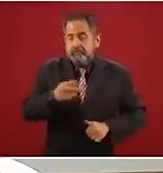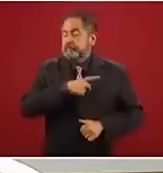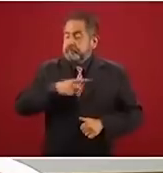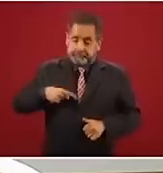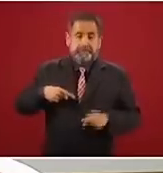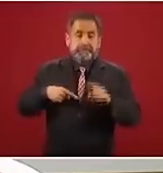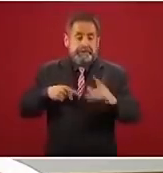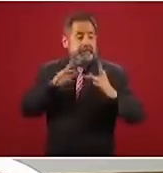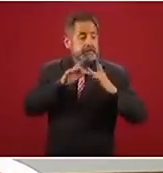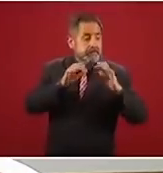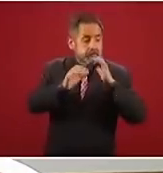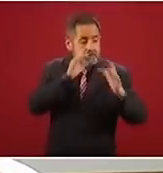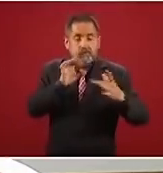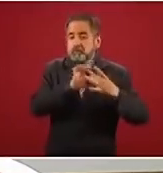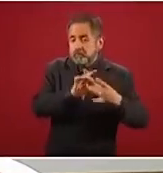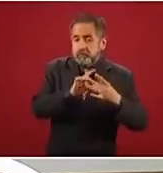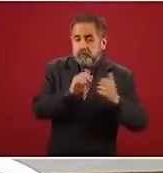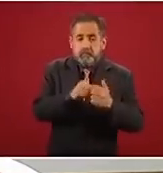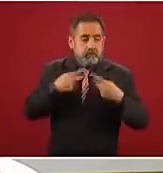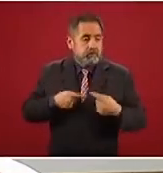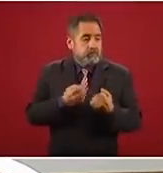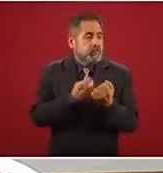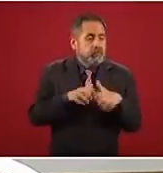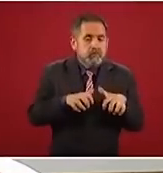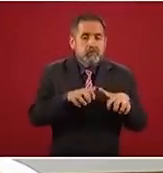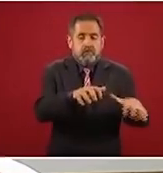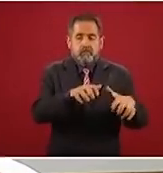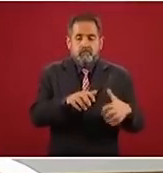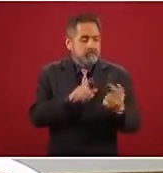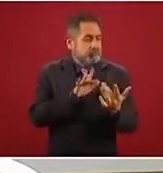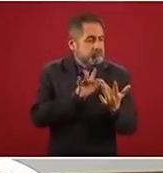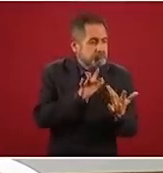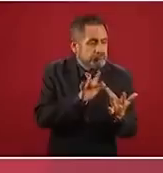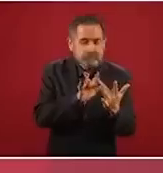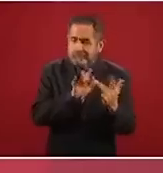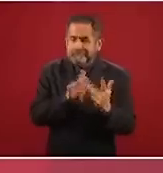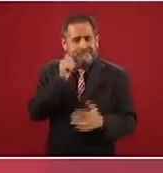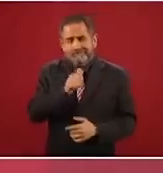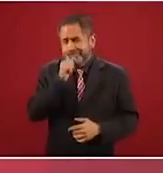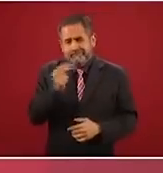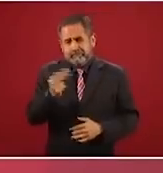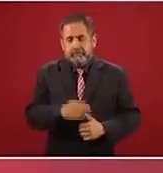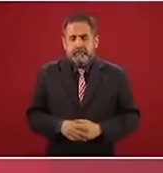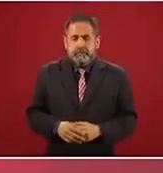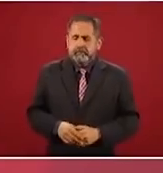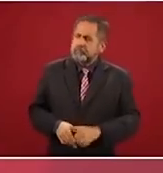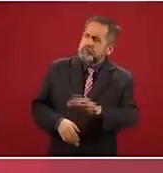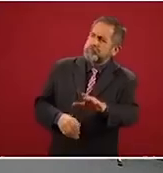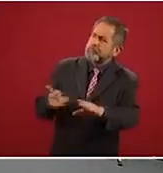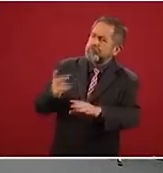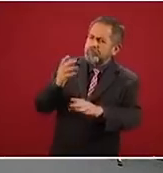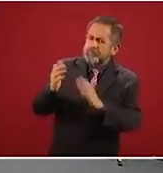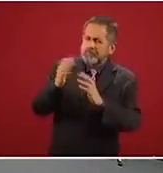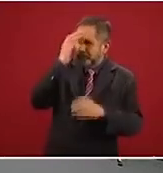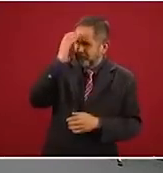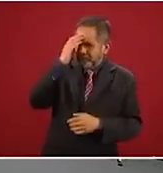estar en comunicación permanente con los ciudadanos, con la gente. ¿Y podríamos conocer el